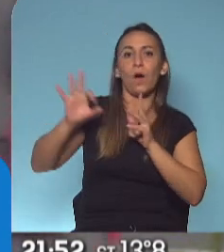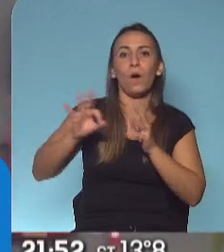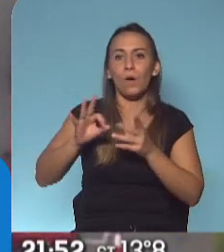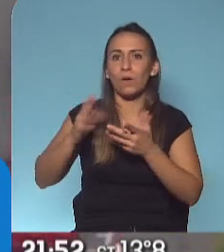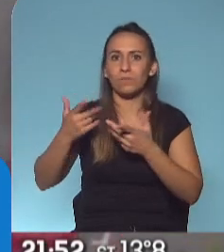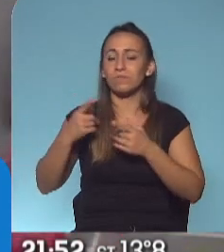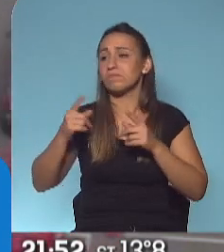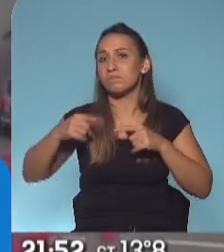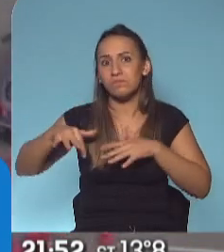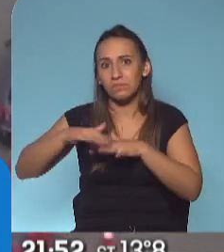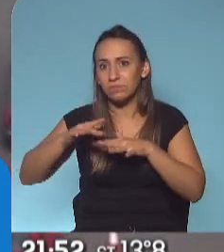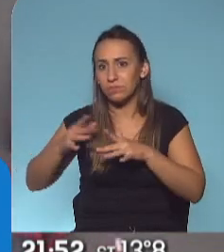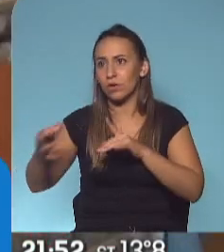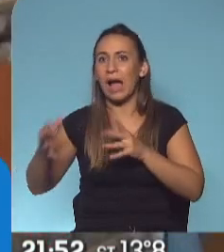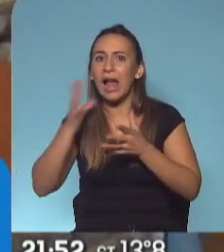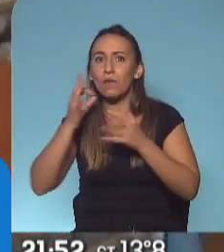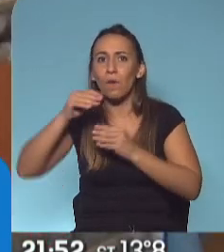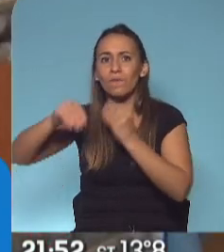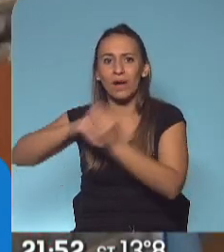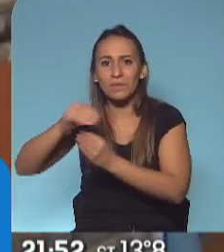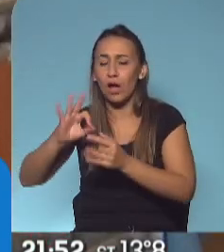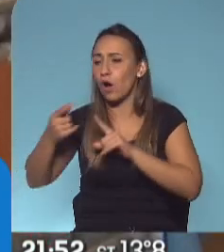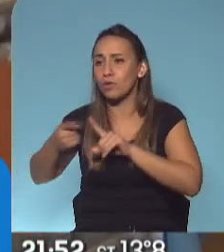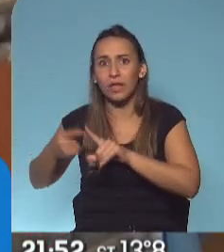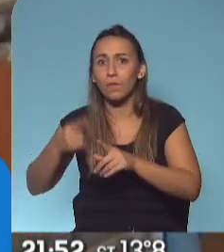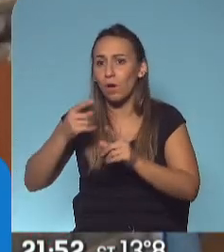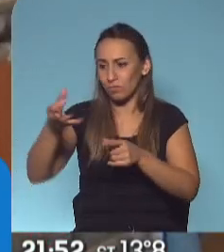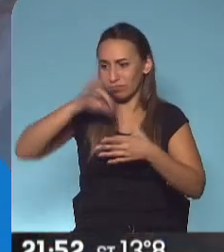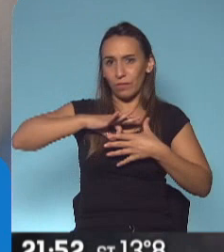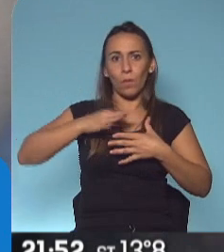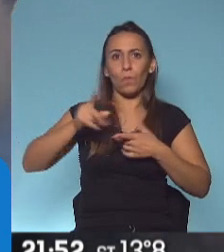pueda establecer una conexión con mi contagio, ¿no?